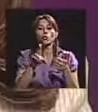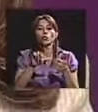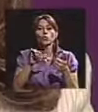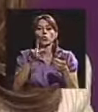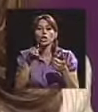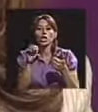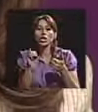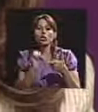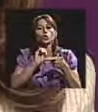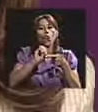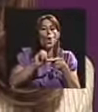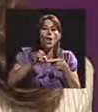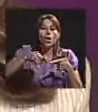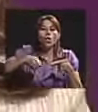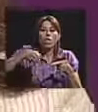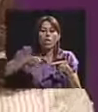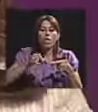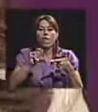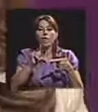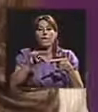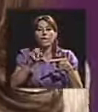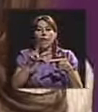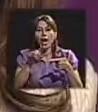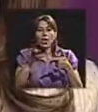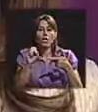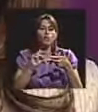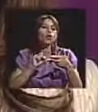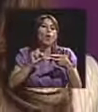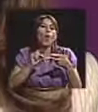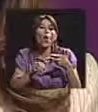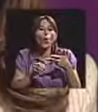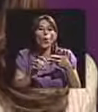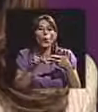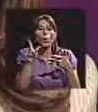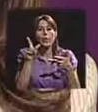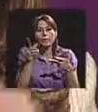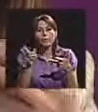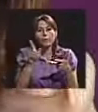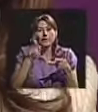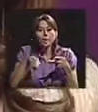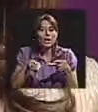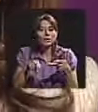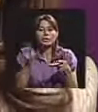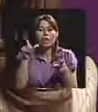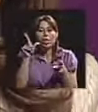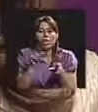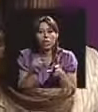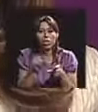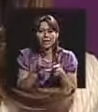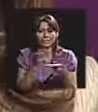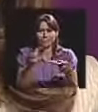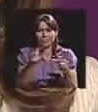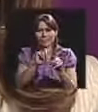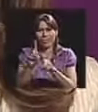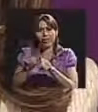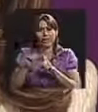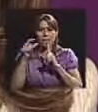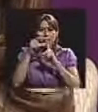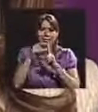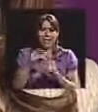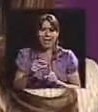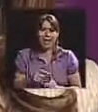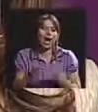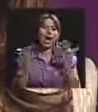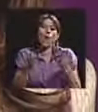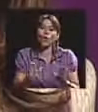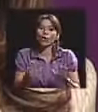personas disminuidas. Existe una serie de terminología de la cual se ha ido avanzando y en este caso